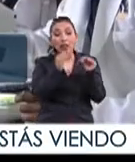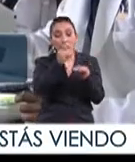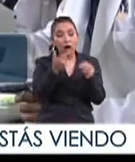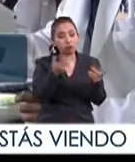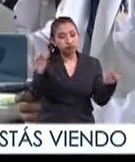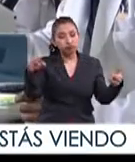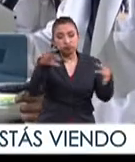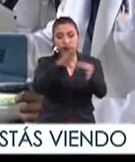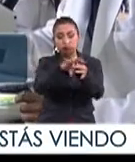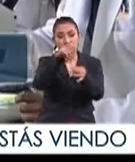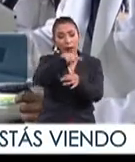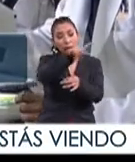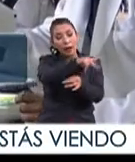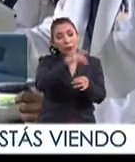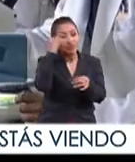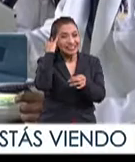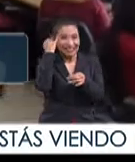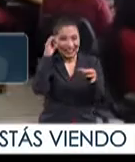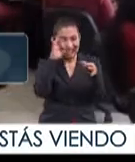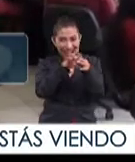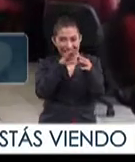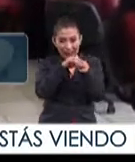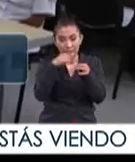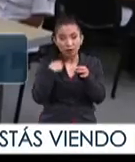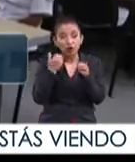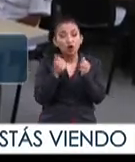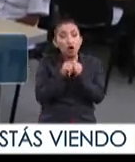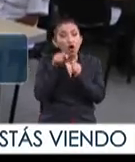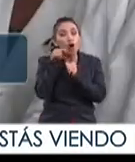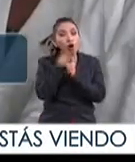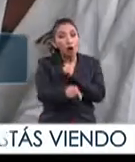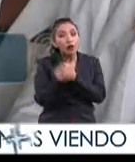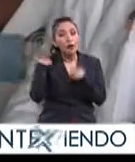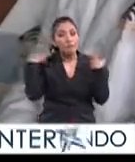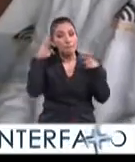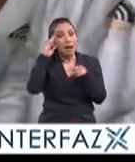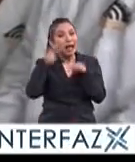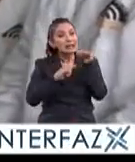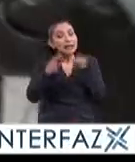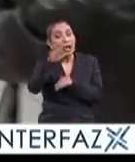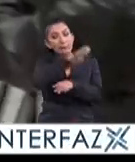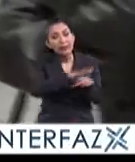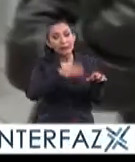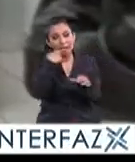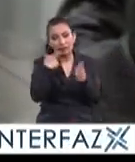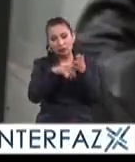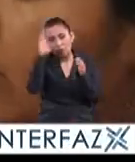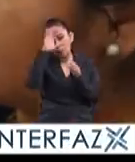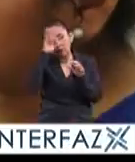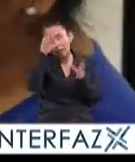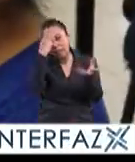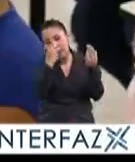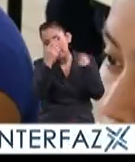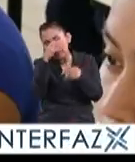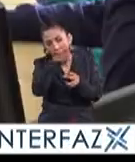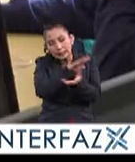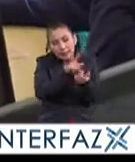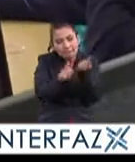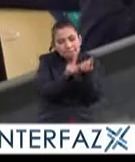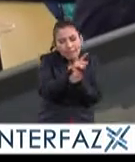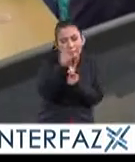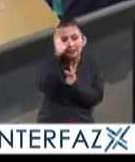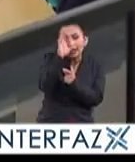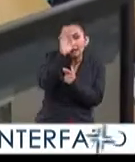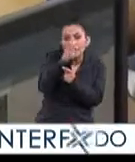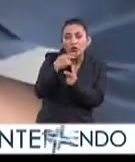propician la vinculación con los pueblos indígenas por medio de las maestrías de ambientes interculturales de aprendizaje y la de